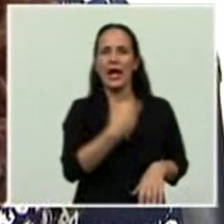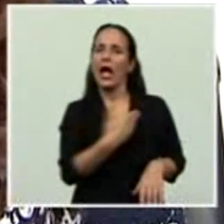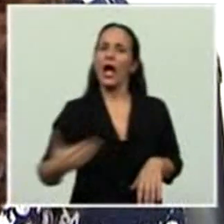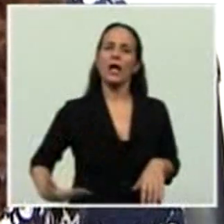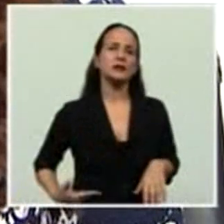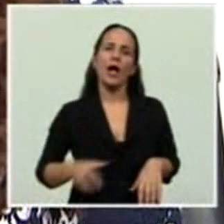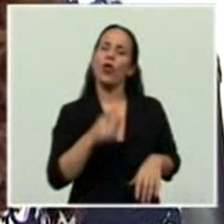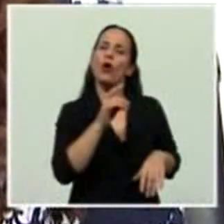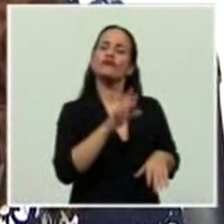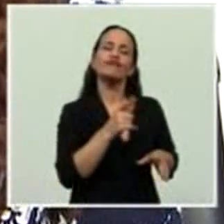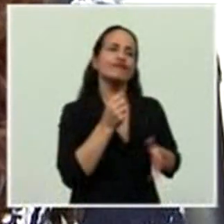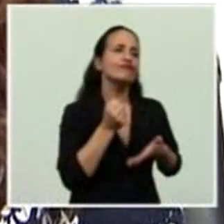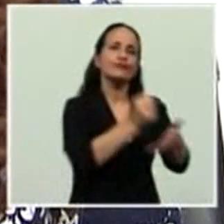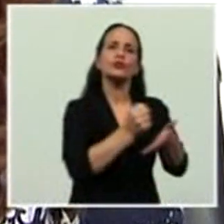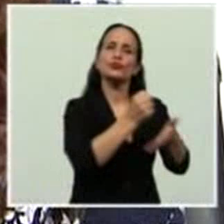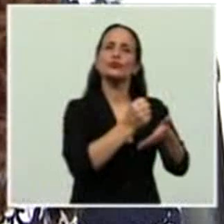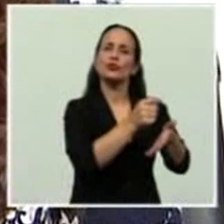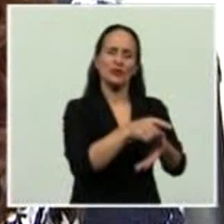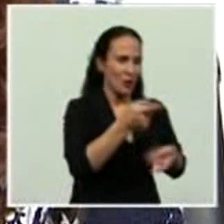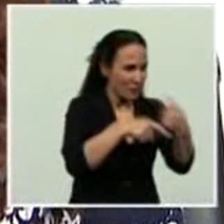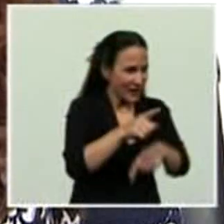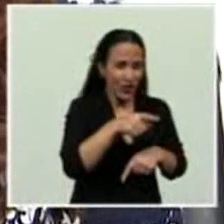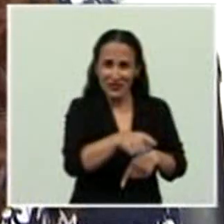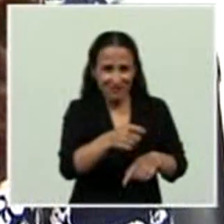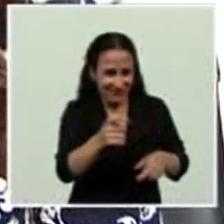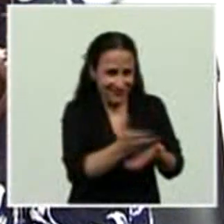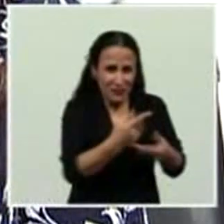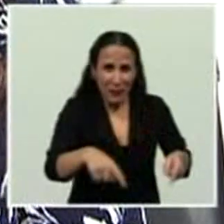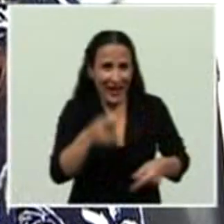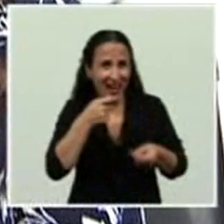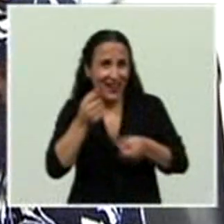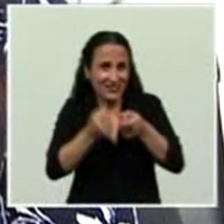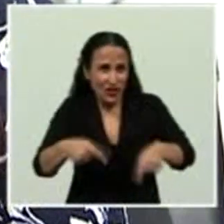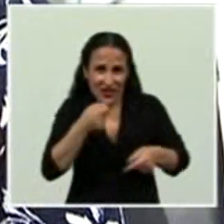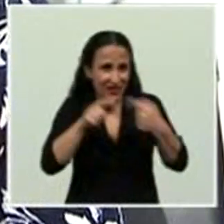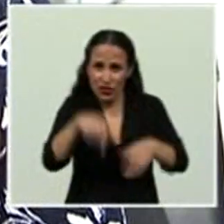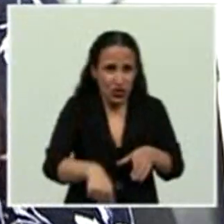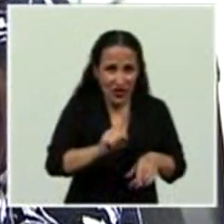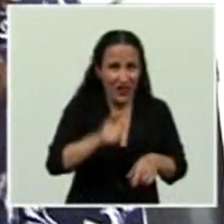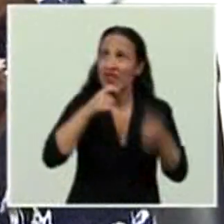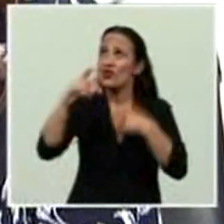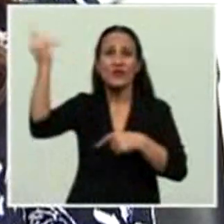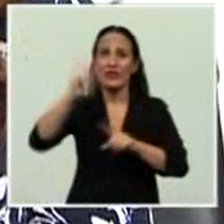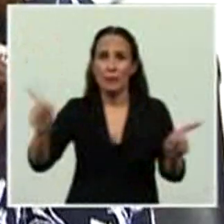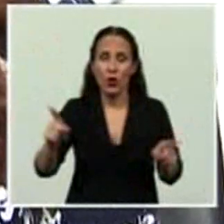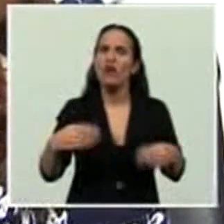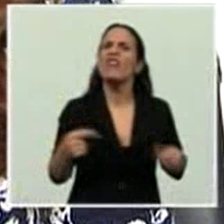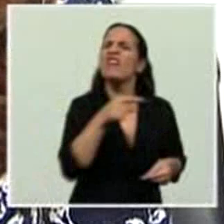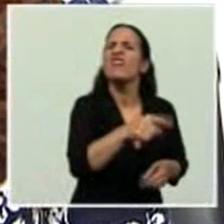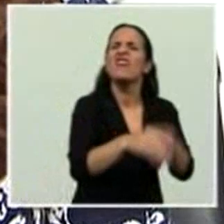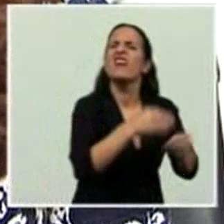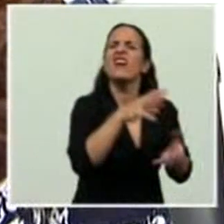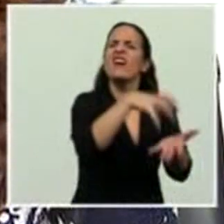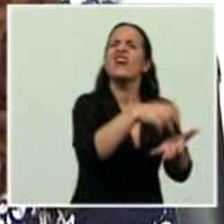subsidiando aún cuando esto no tenga colocación en mercado nacional e internacional qué hizo esta gente se transformó se